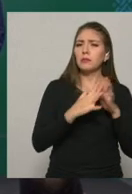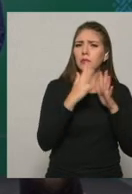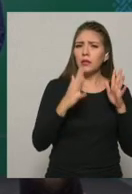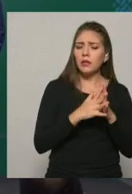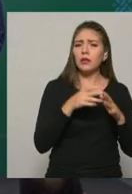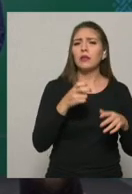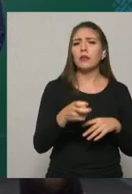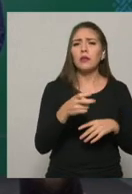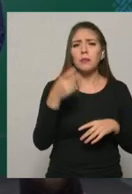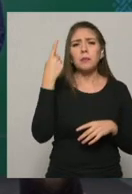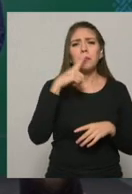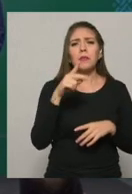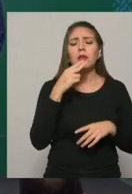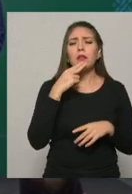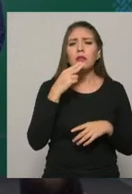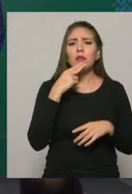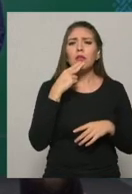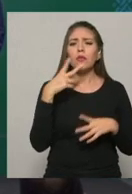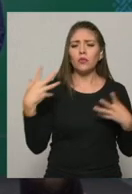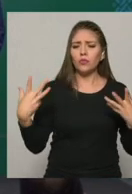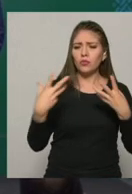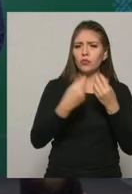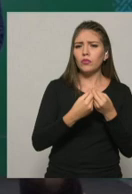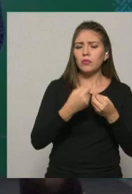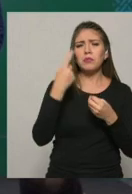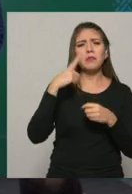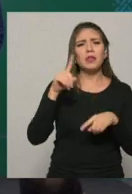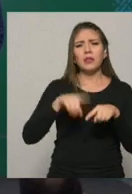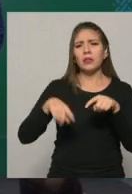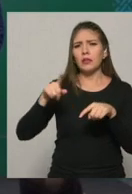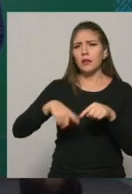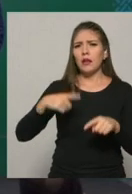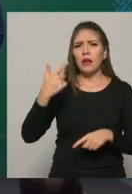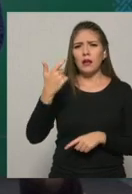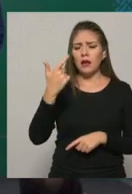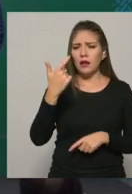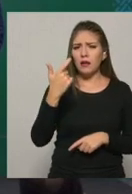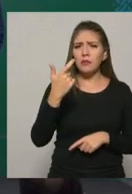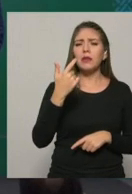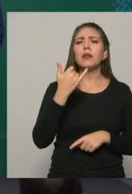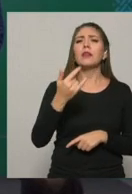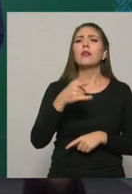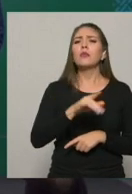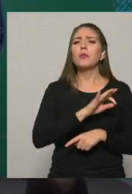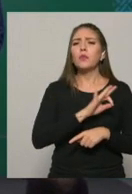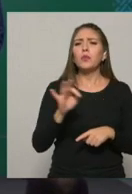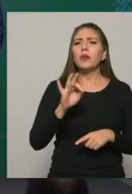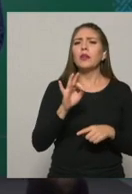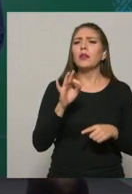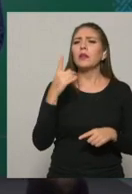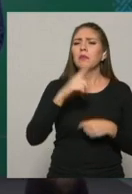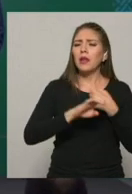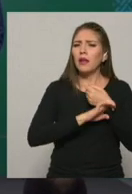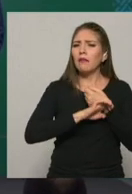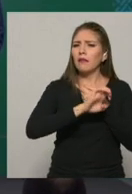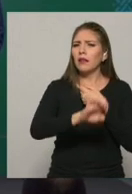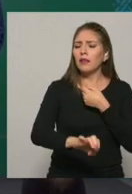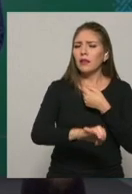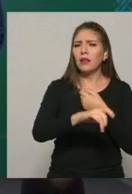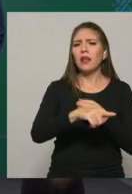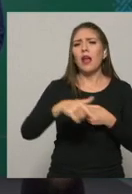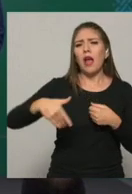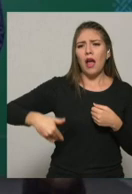acción conjunta que nos permite alejar las armas de las comunidades y evitar accidentes